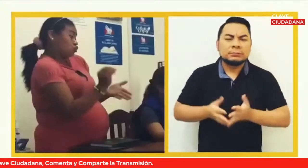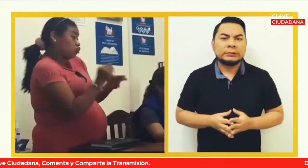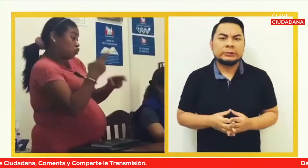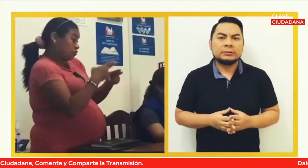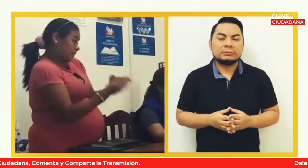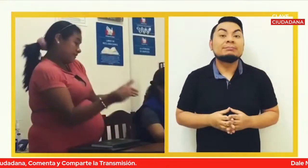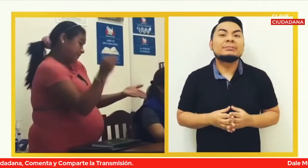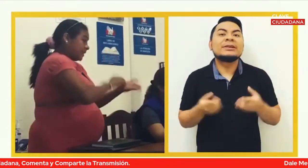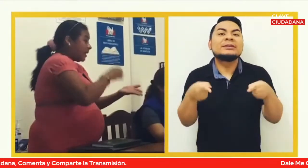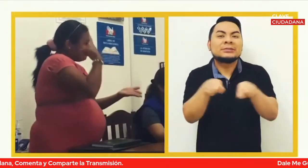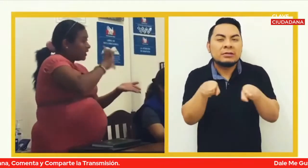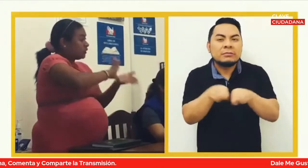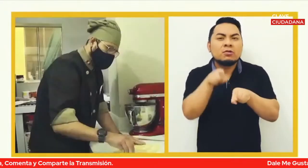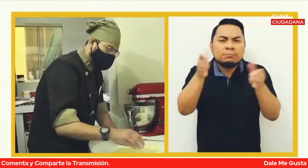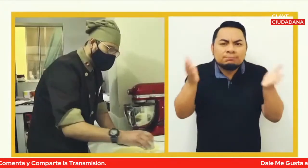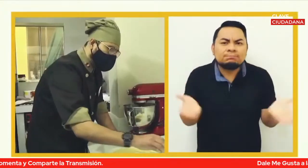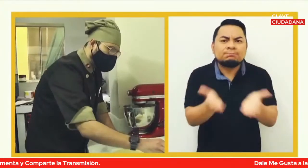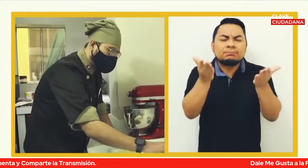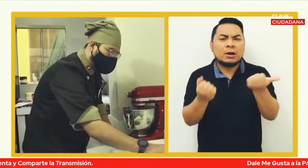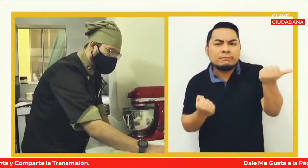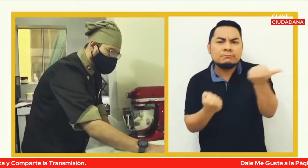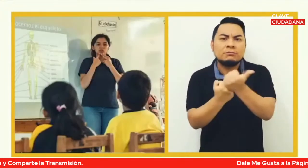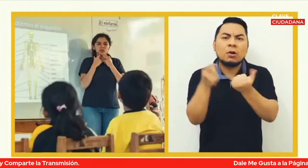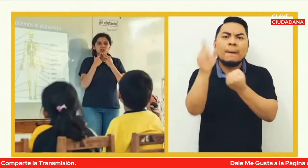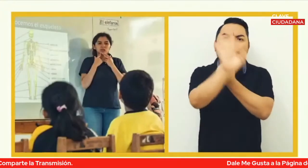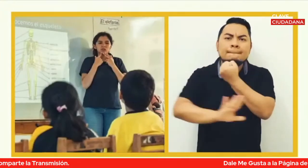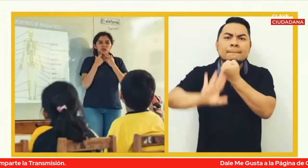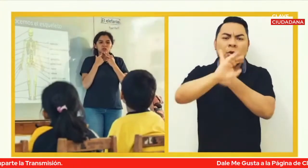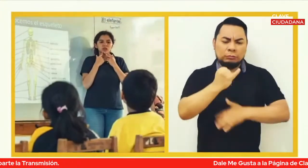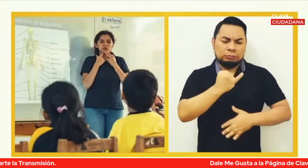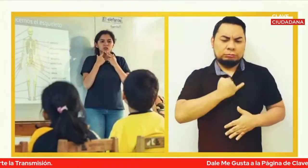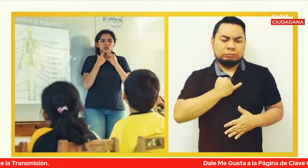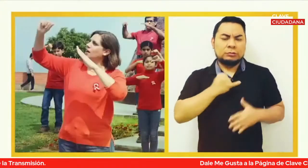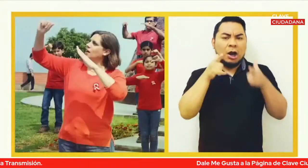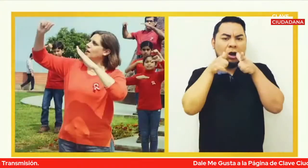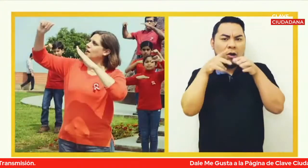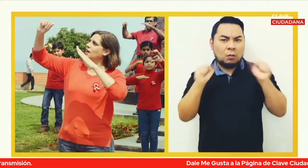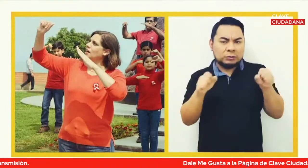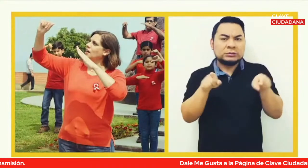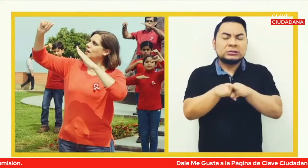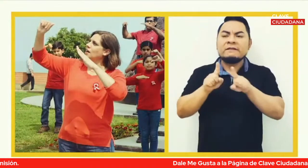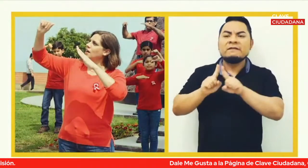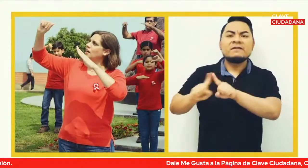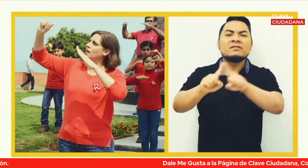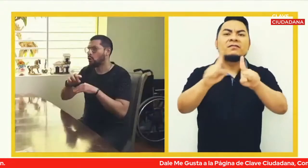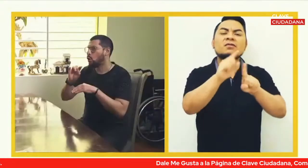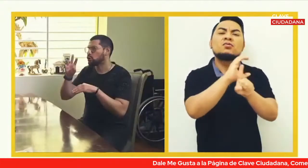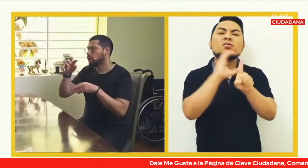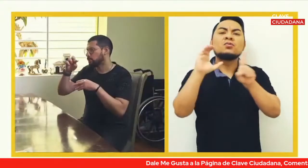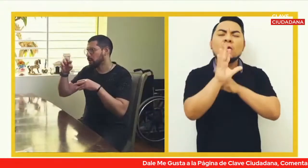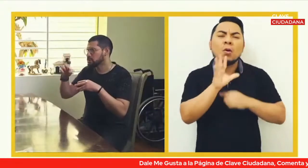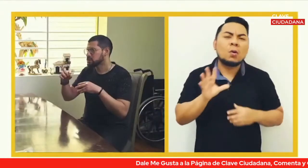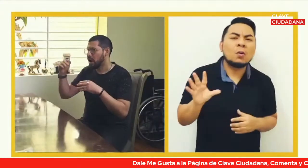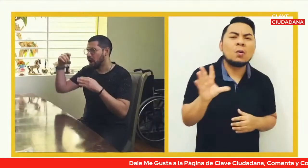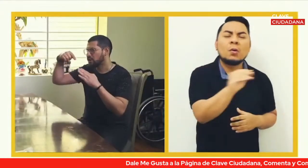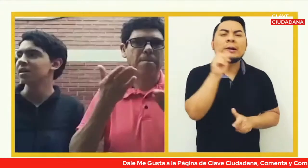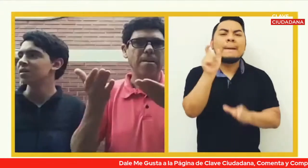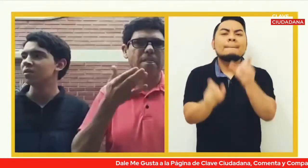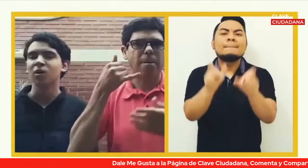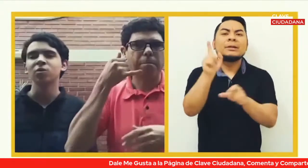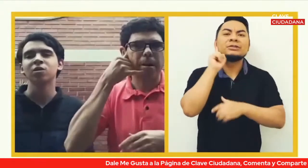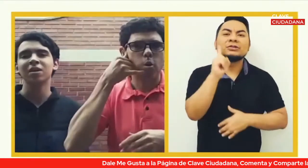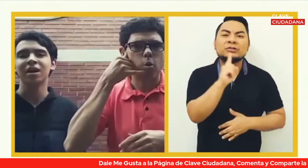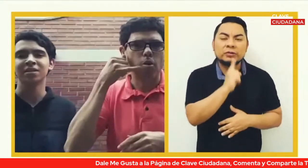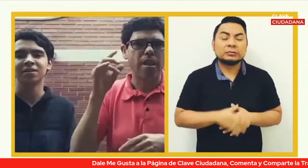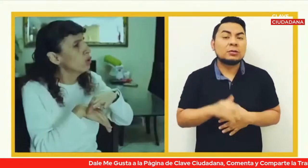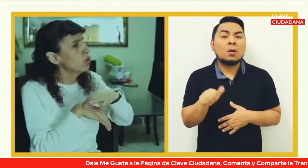cotidiana. Asimismo, se promueve el apoyo para proteger la identidad lingüística y la diversidad cultural de todas las